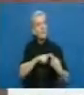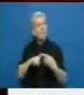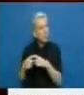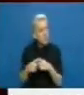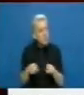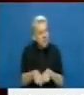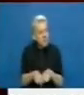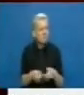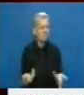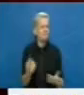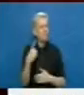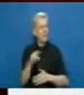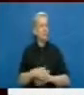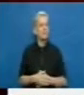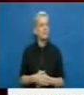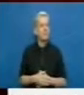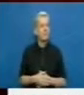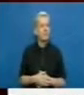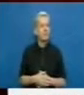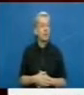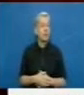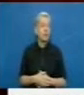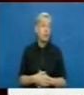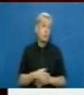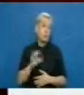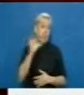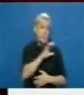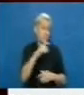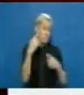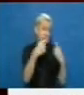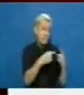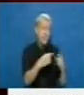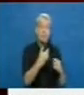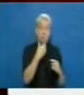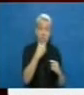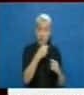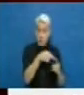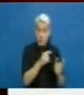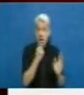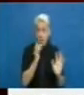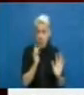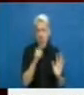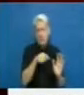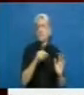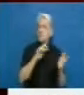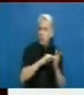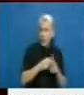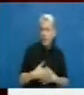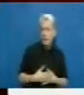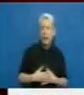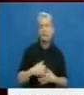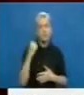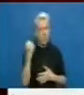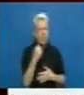fracasaron. Y el perjuicio para el resto del país, entre ellos Mendoza, sí se vio. Con lo cual me parece que hay que ser mucho más maduros en